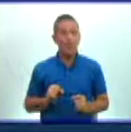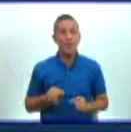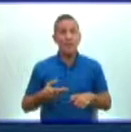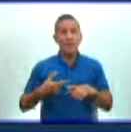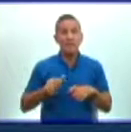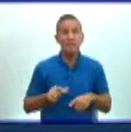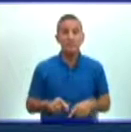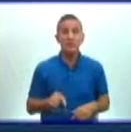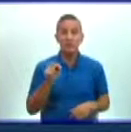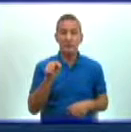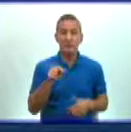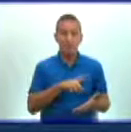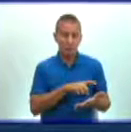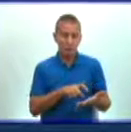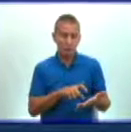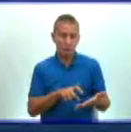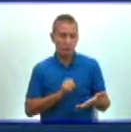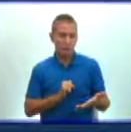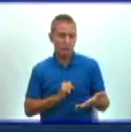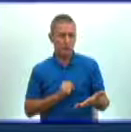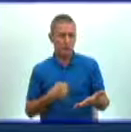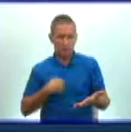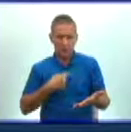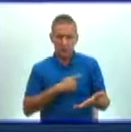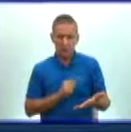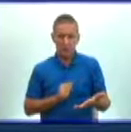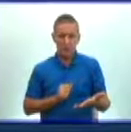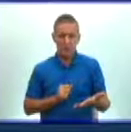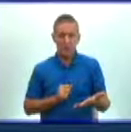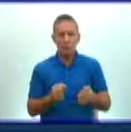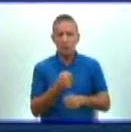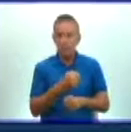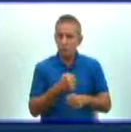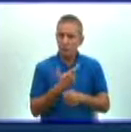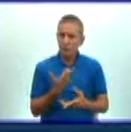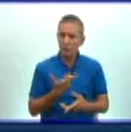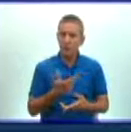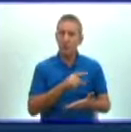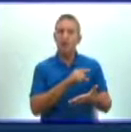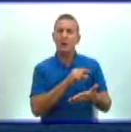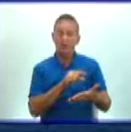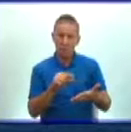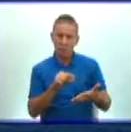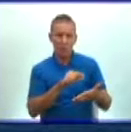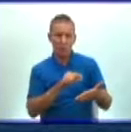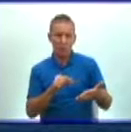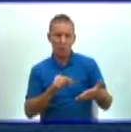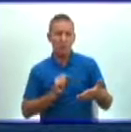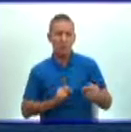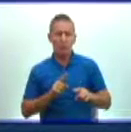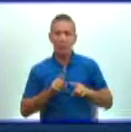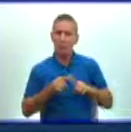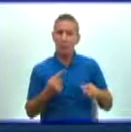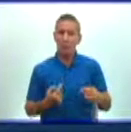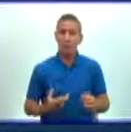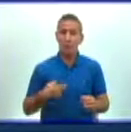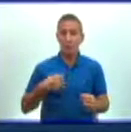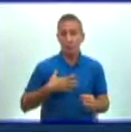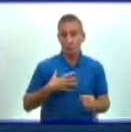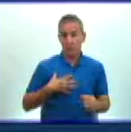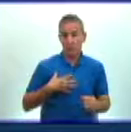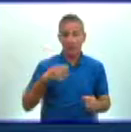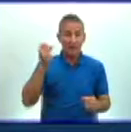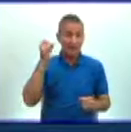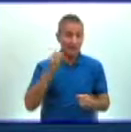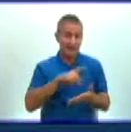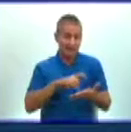un texto y yo lo que estoy utilizando son oraciones, porque mi texto es un